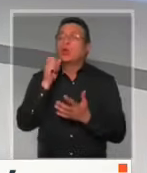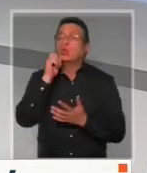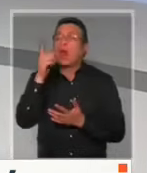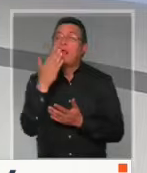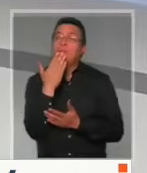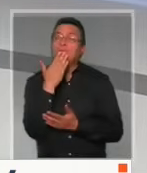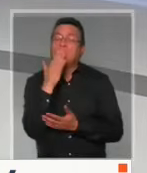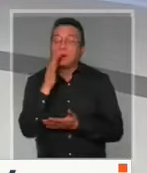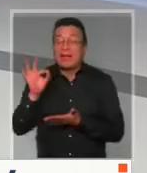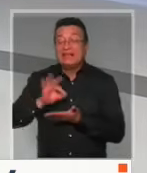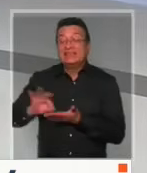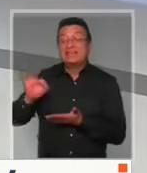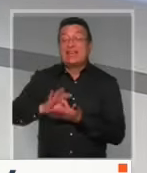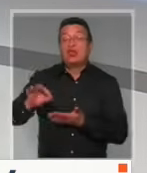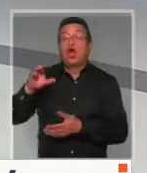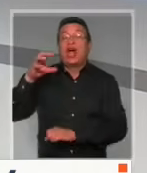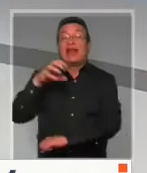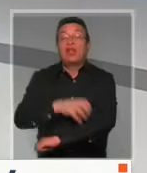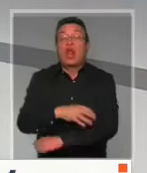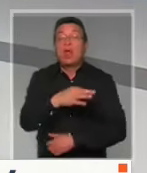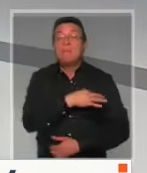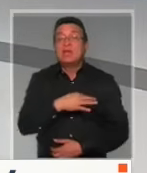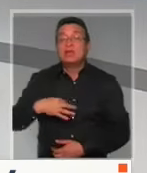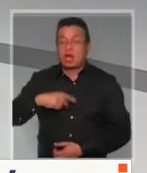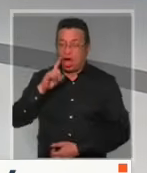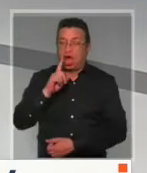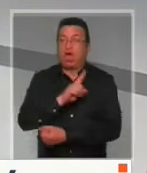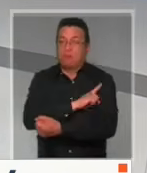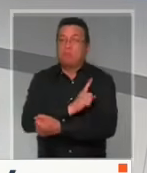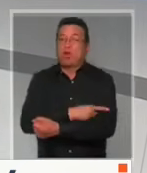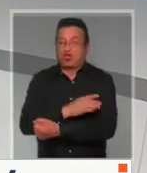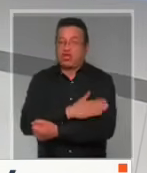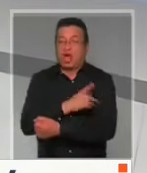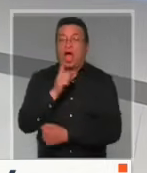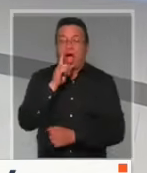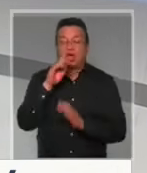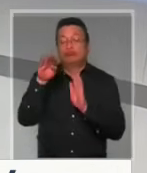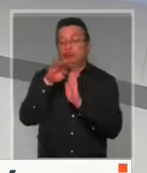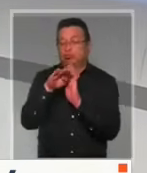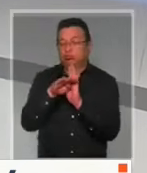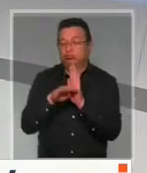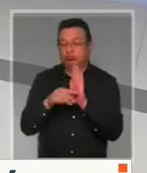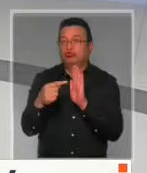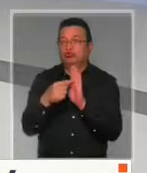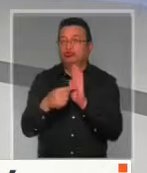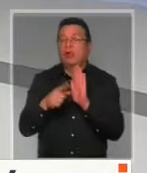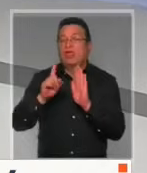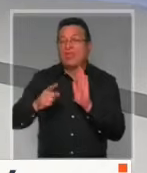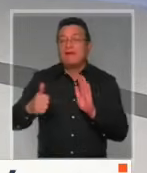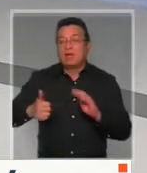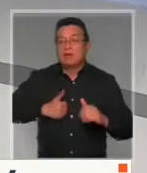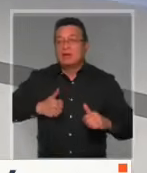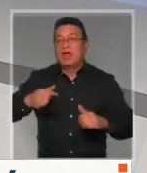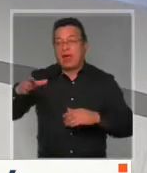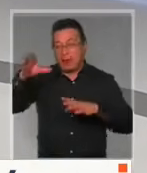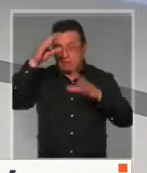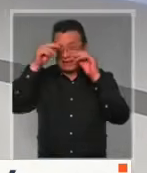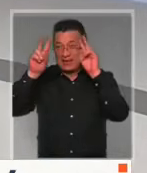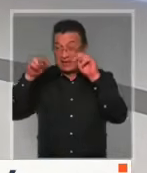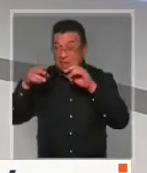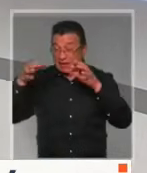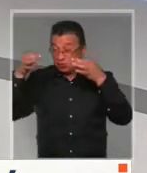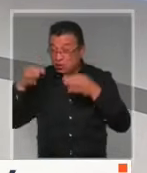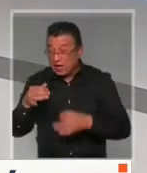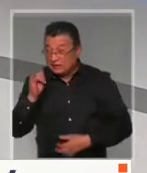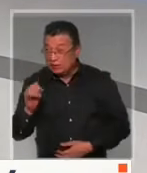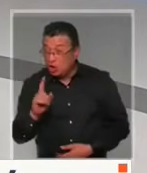este secretario regional ministerial si va a tener este poder? ¿Es verdad que le colocaron ciertos requisitos, por ejemplo, que tenga experiencia en materia de seguridad?